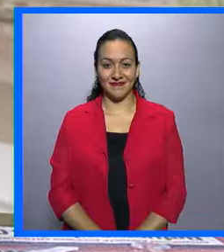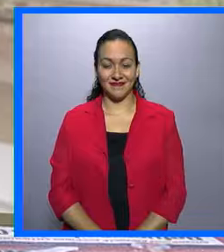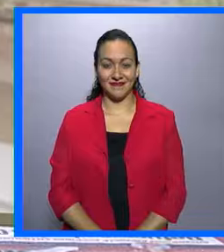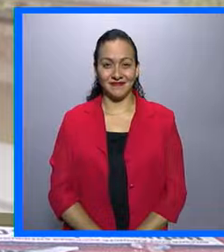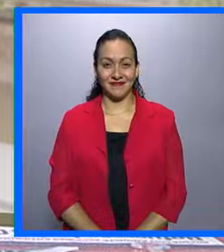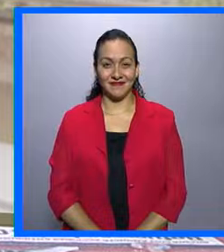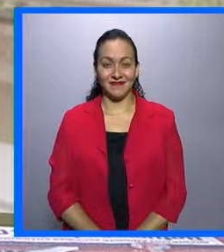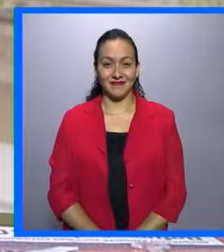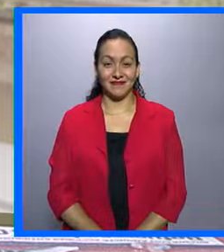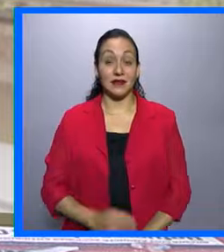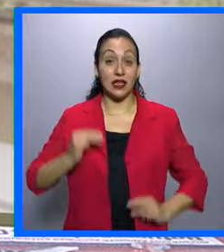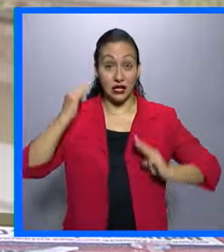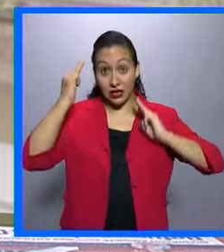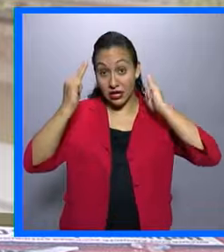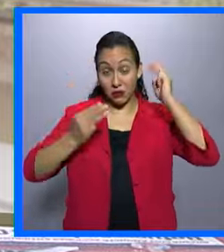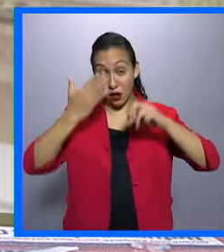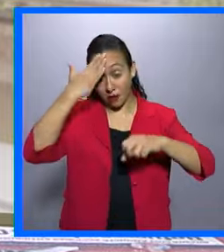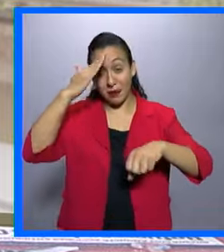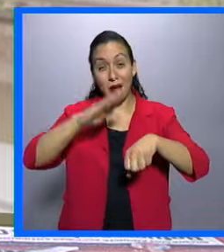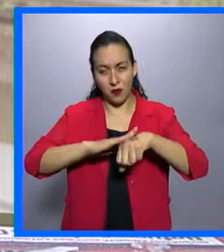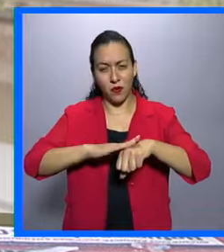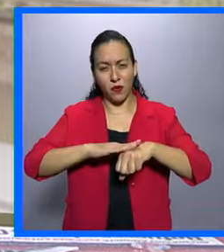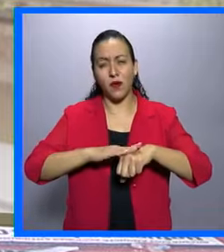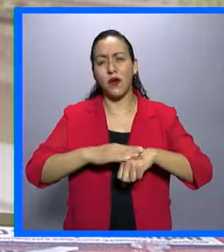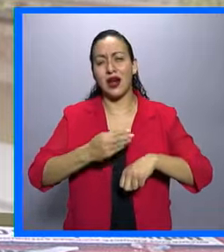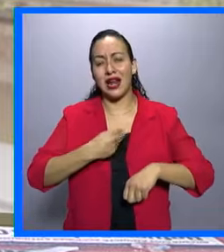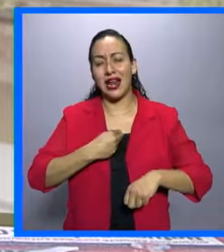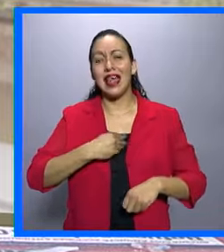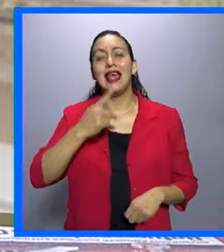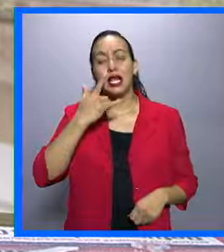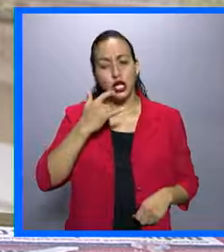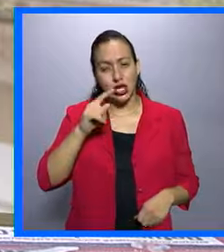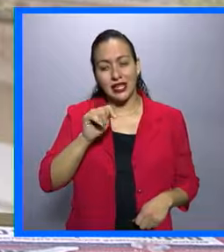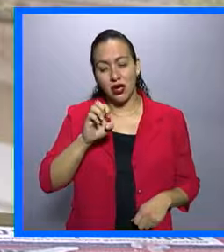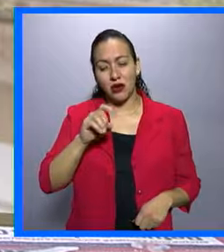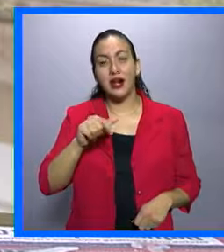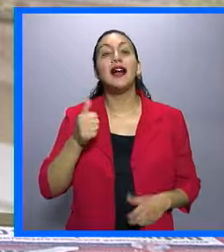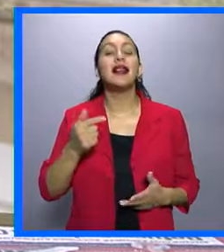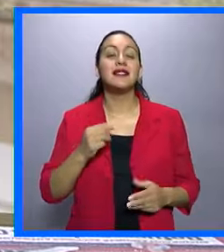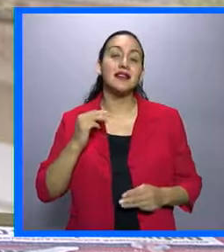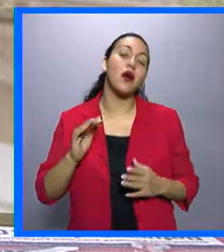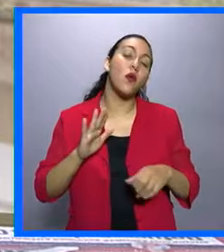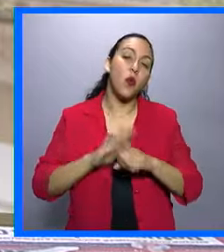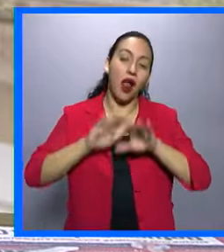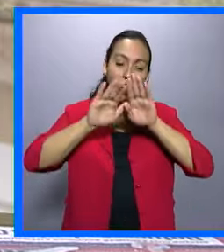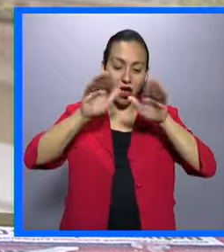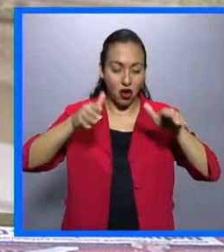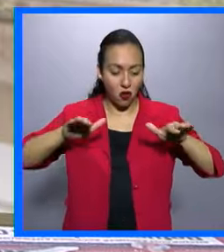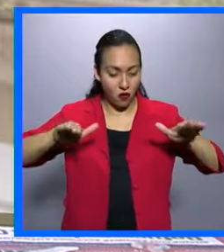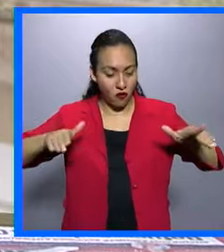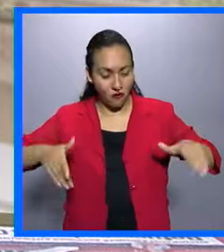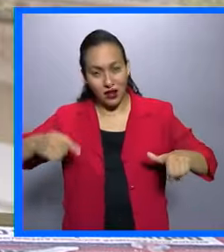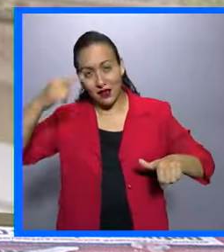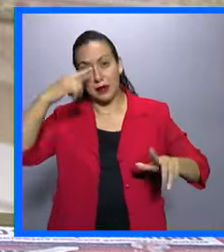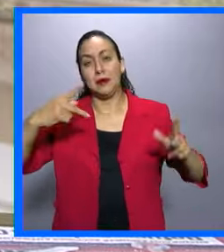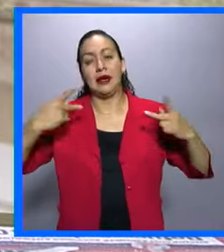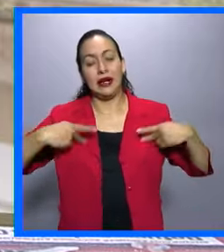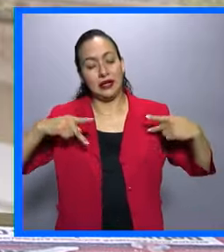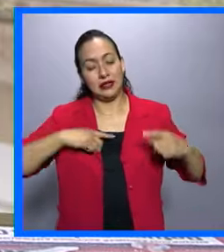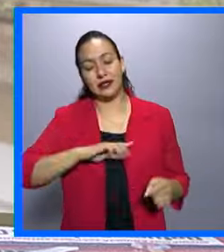Y en ese marco, el Museo Memoria y Tolerancia inauguró Teuchitlán Acto de Memoria, una ofrenda dedicada a las personas